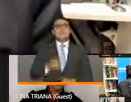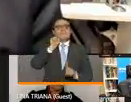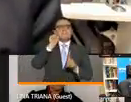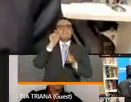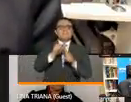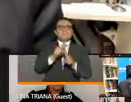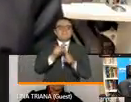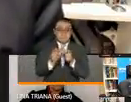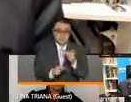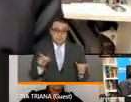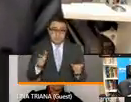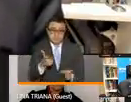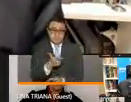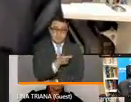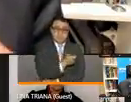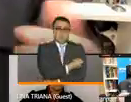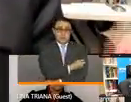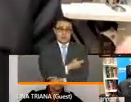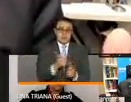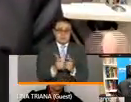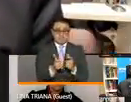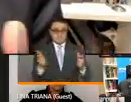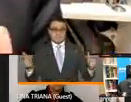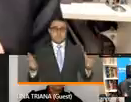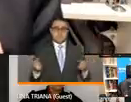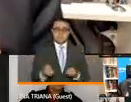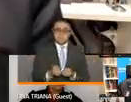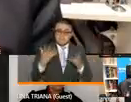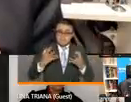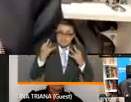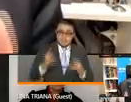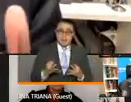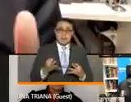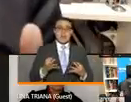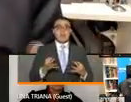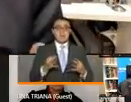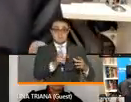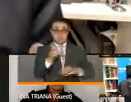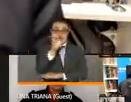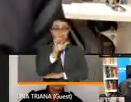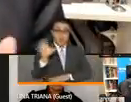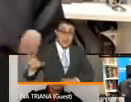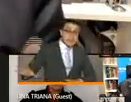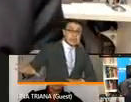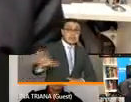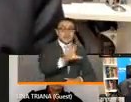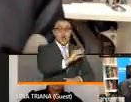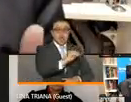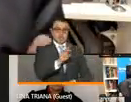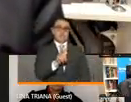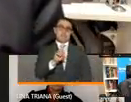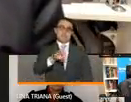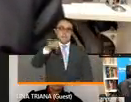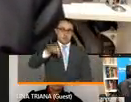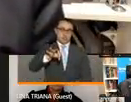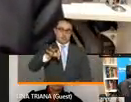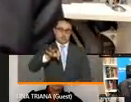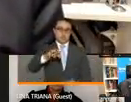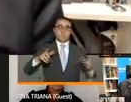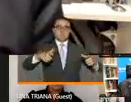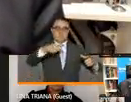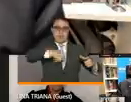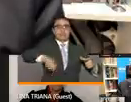que vacunar alrededor de pelo menos 70% de la población para que la vacuna pueda